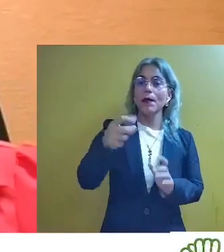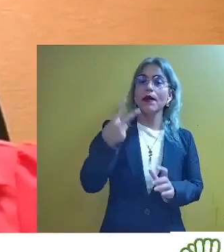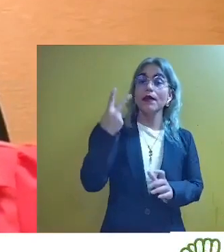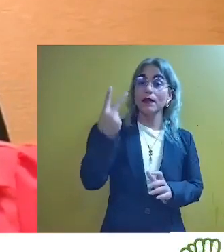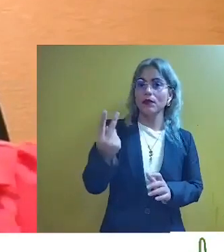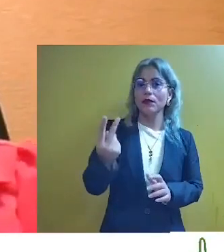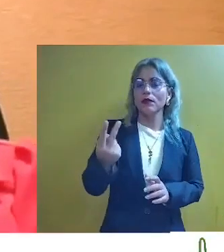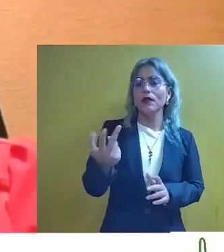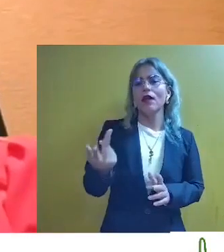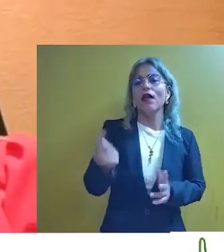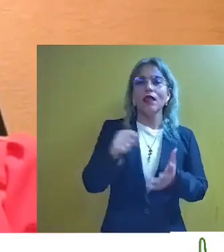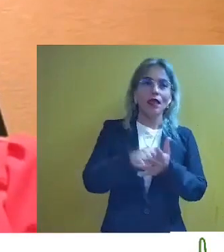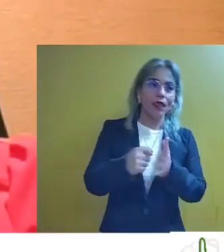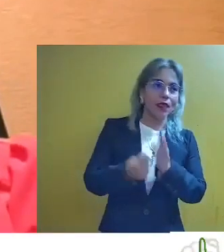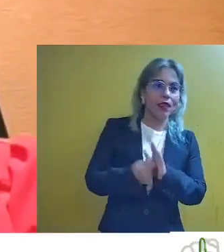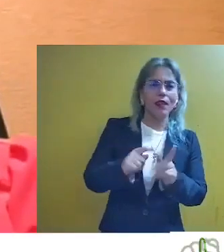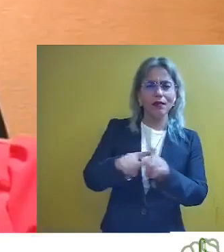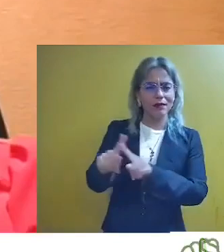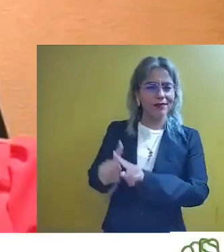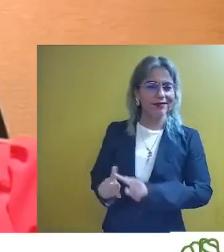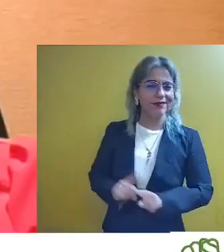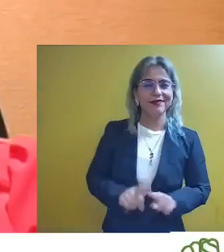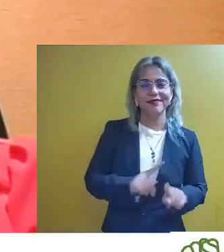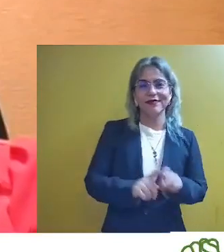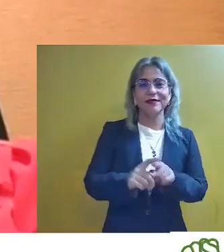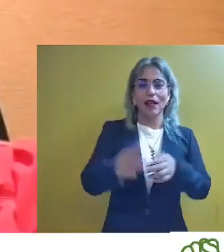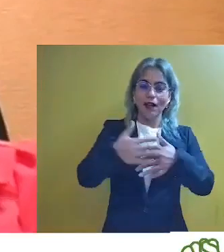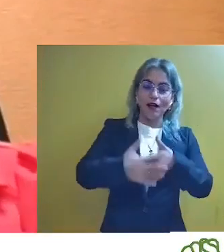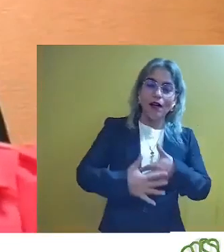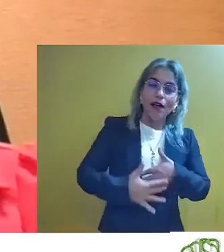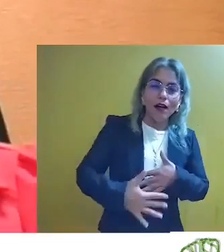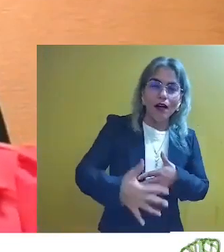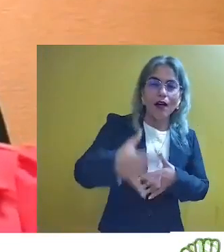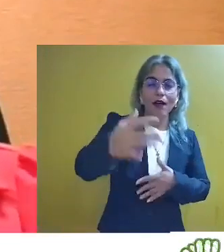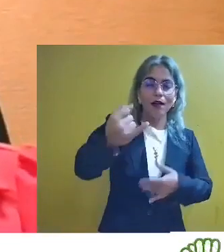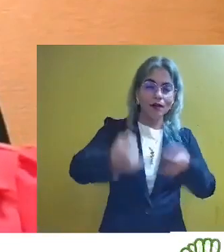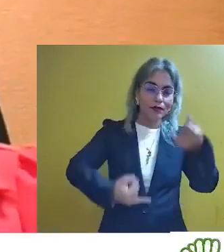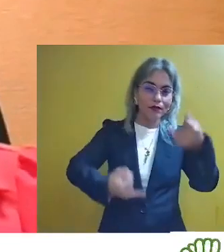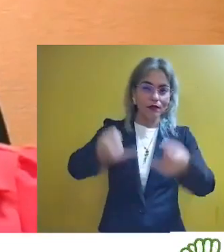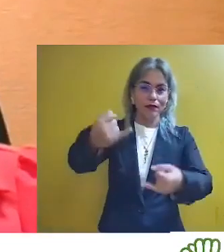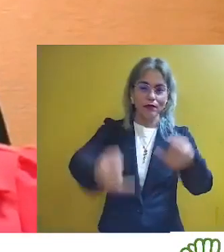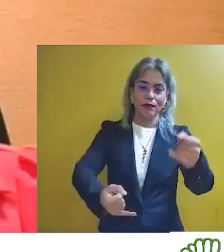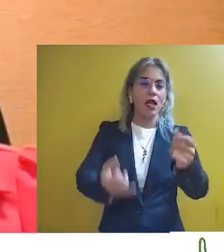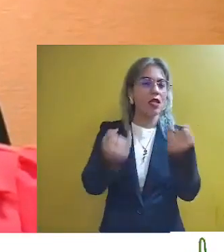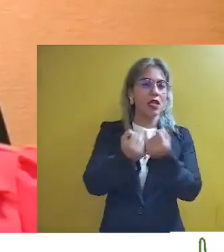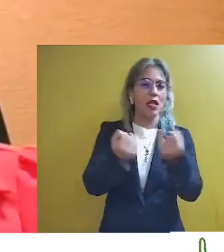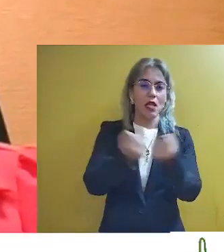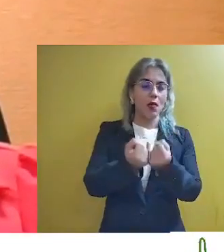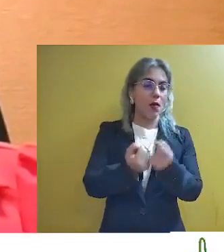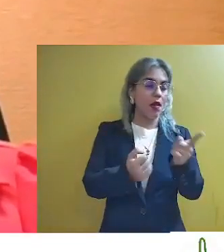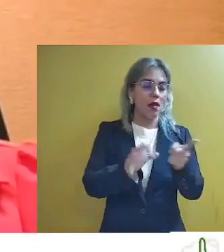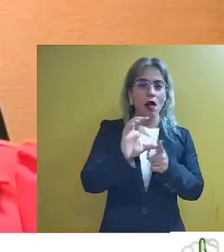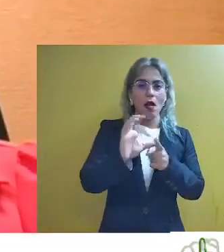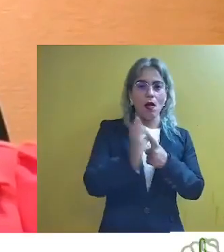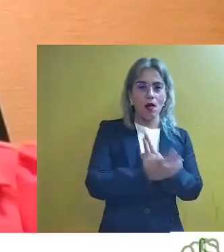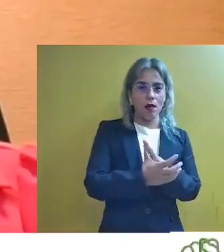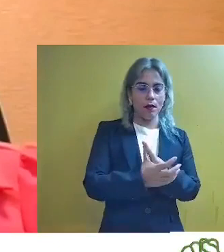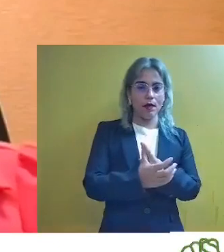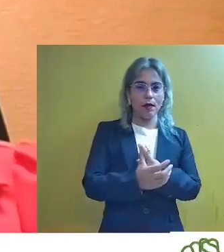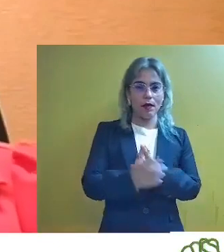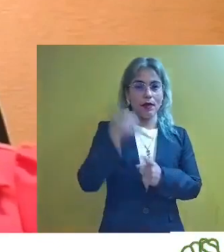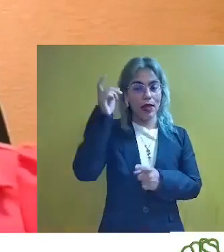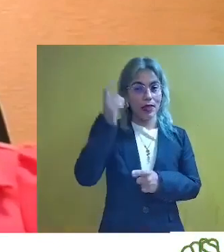técnicas y el periodo de ejercicio de la presidenta del comité directivo